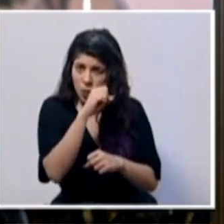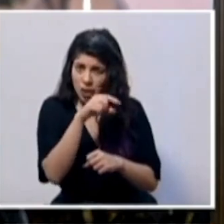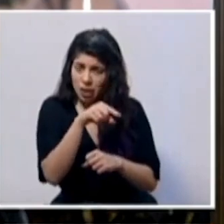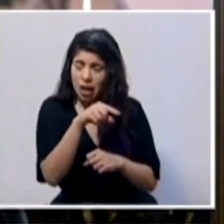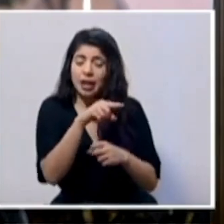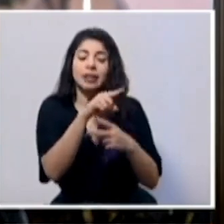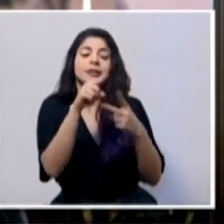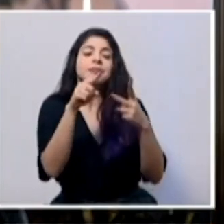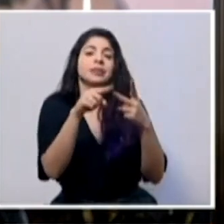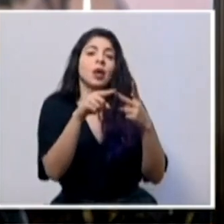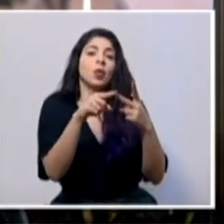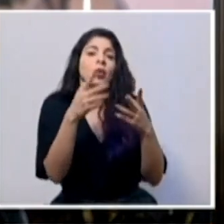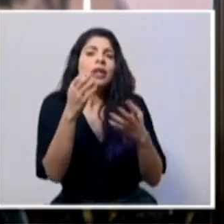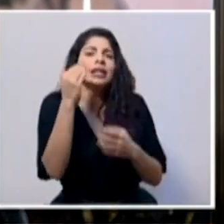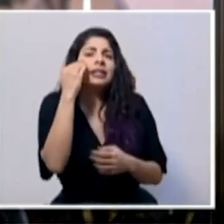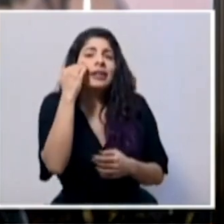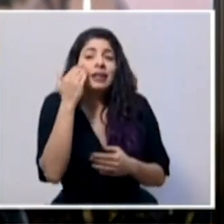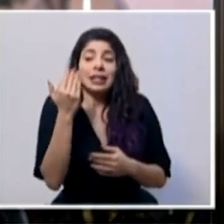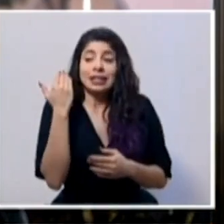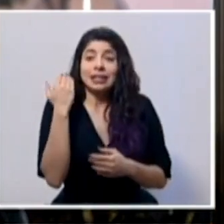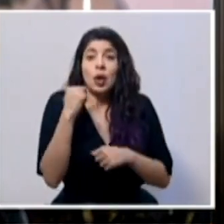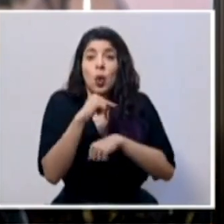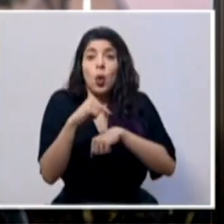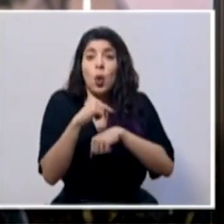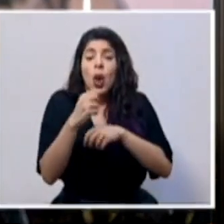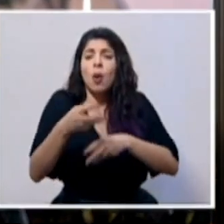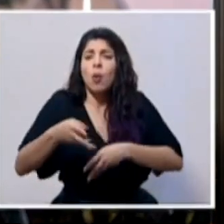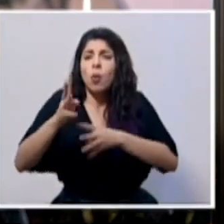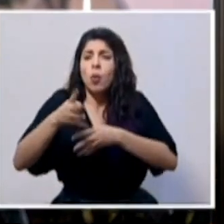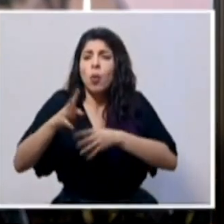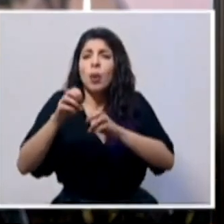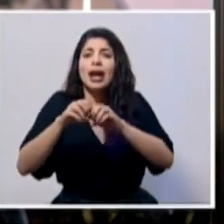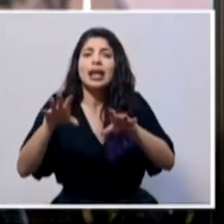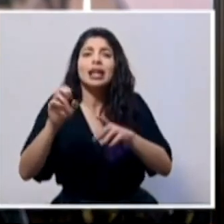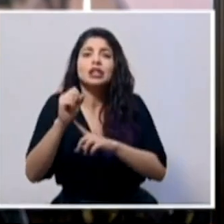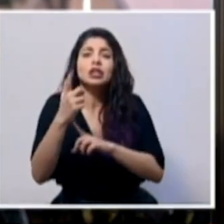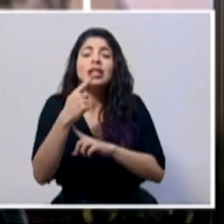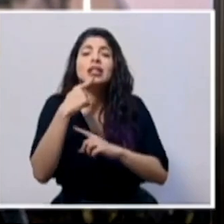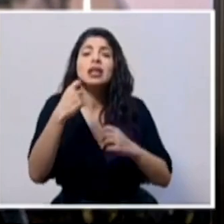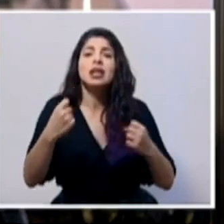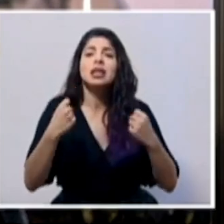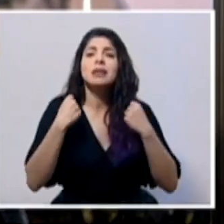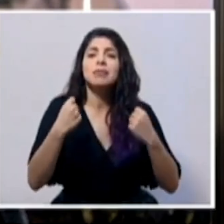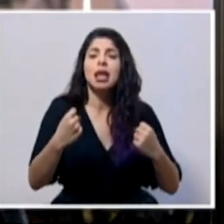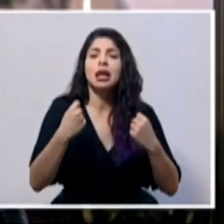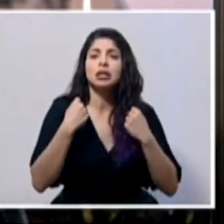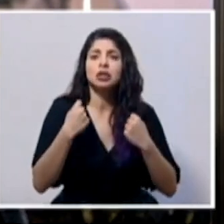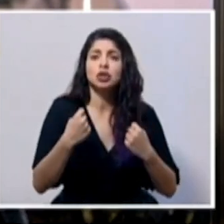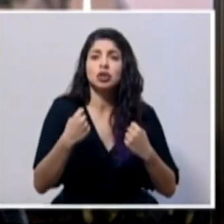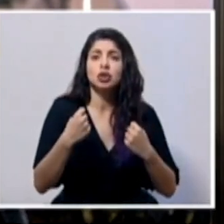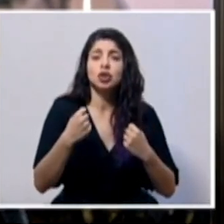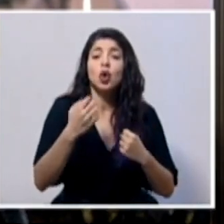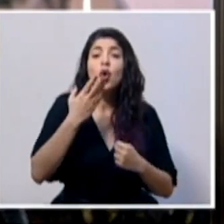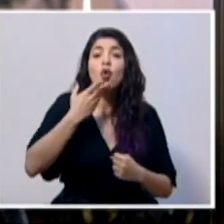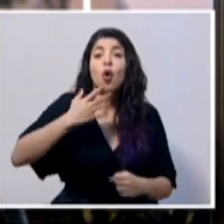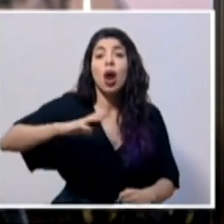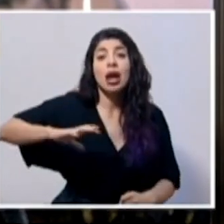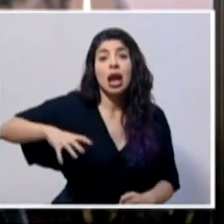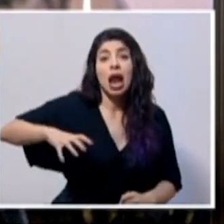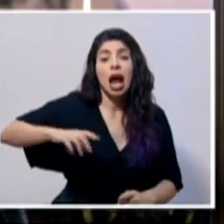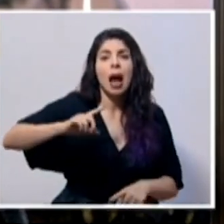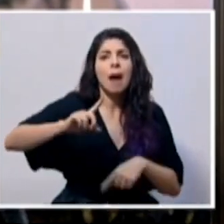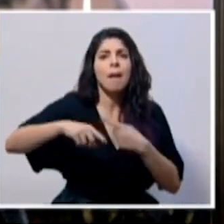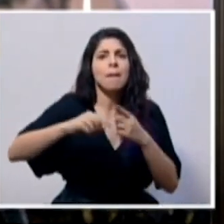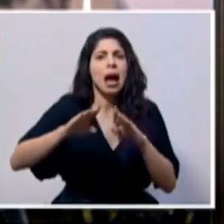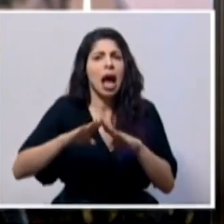queremos saber es, hemos visto durante las últimas horas algunas publicaciones en redes sociales de gimnasios que están en zonas naranjas que van a